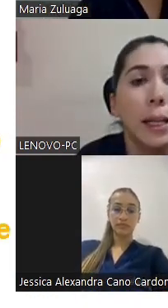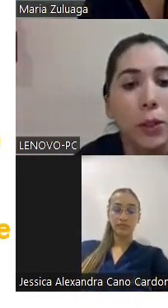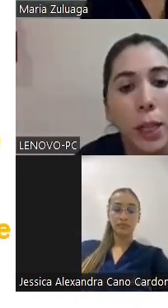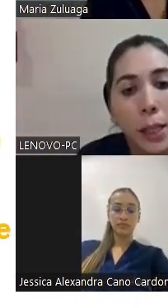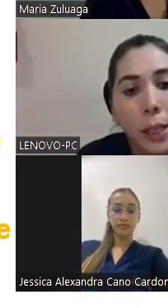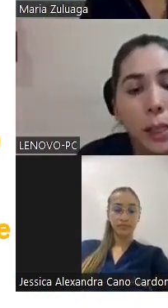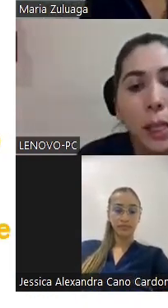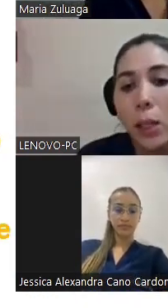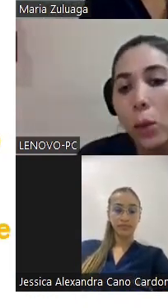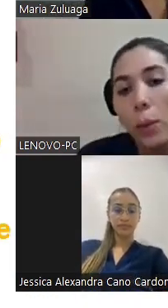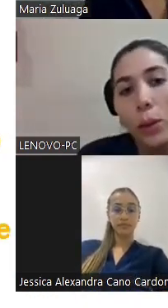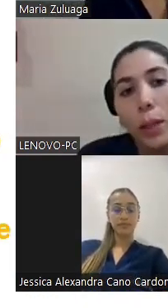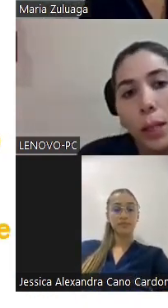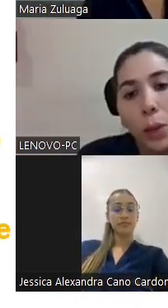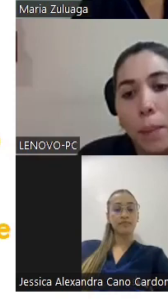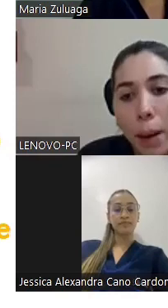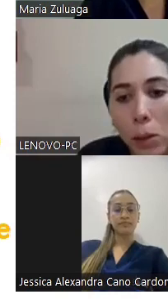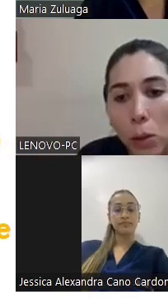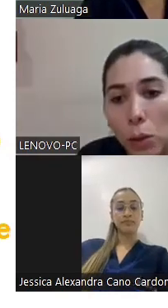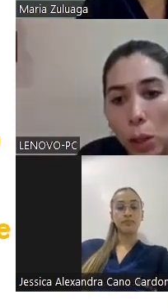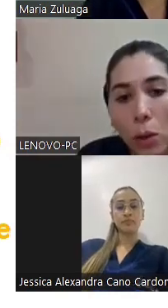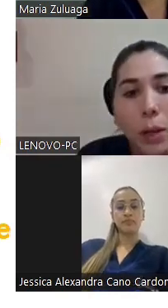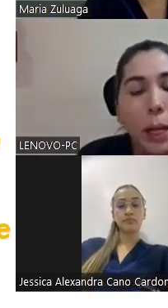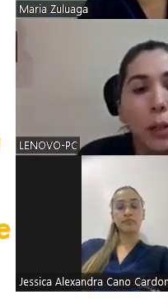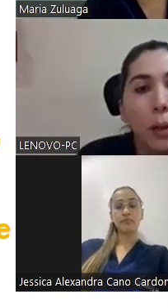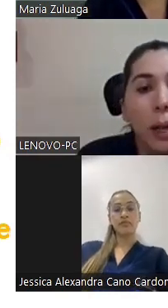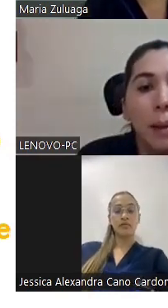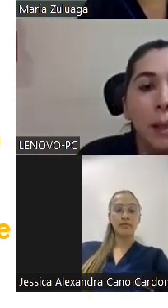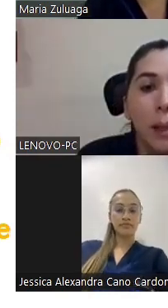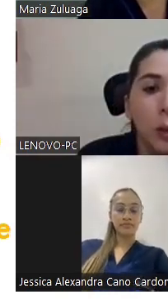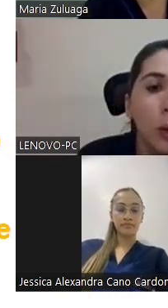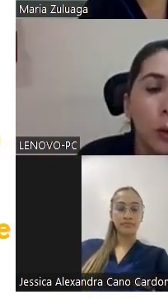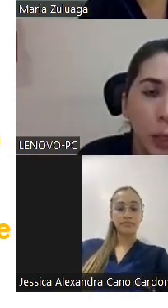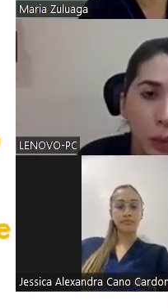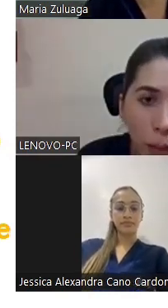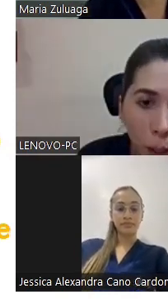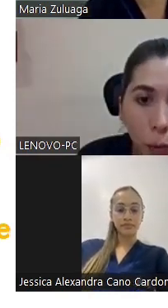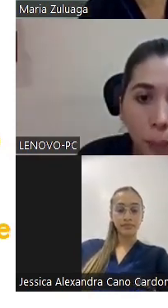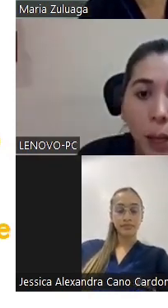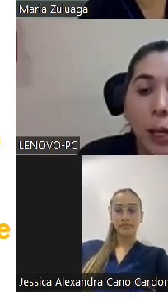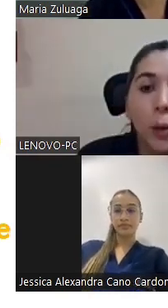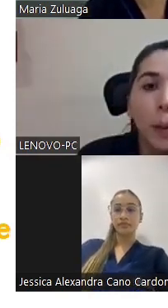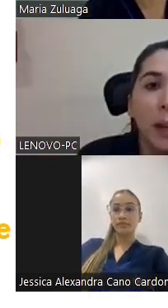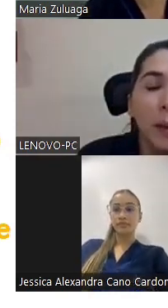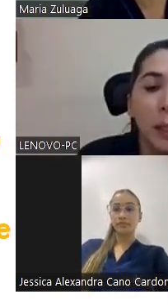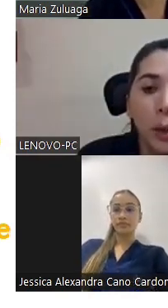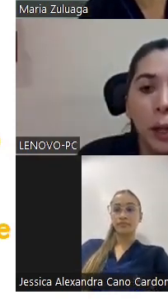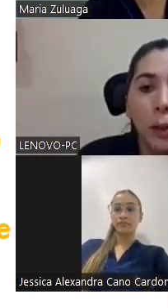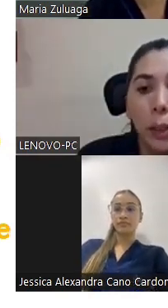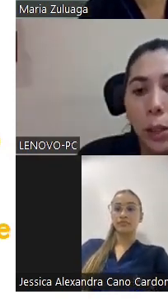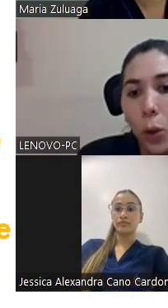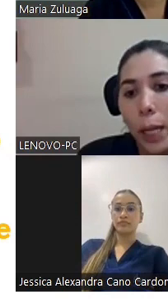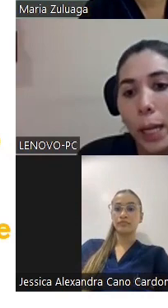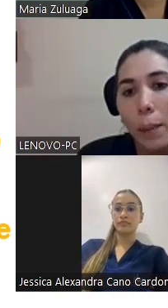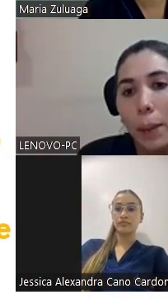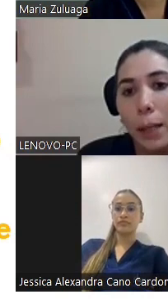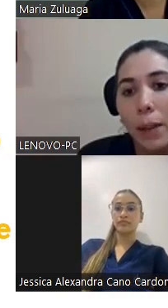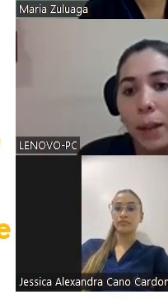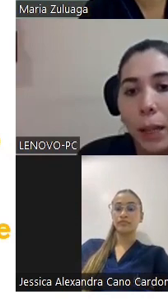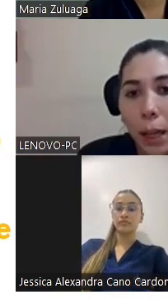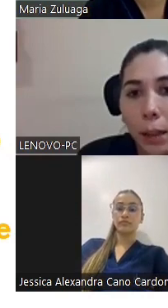La Declaración de Helsinki es el documento internacional más conocido con relación a la investigación con seres humanos. Su primera versión aconteció en